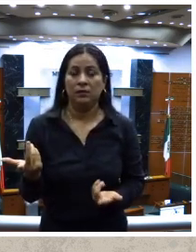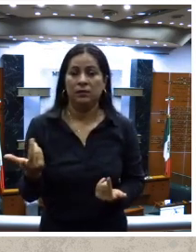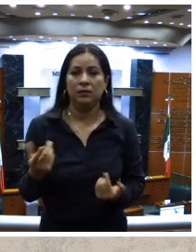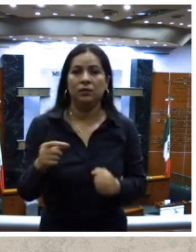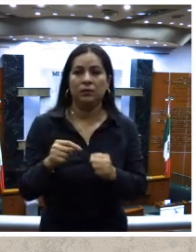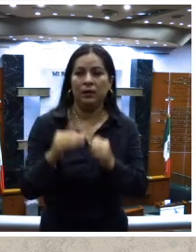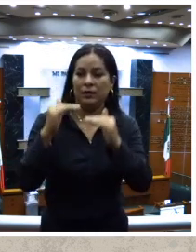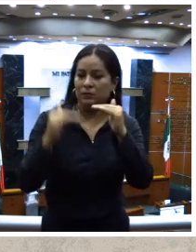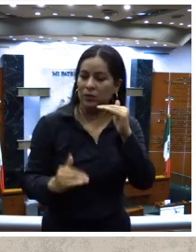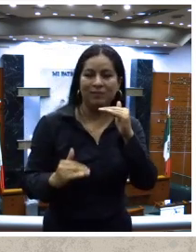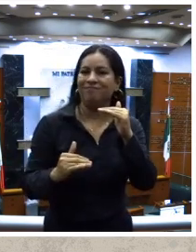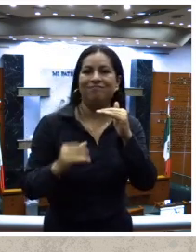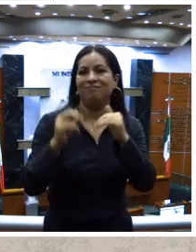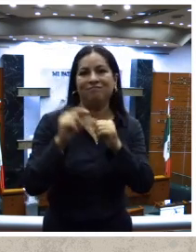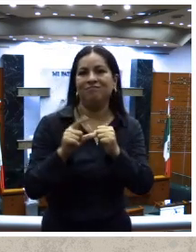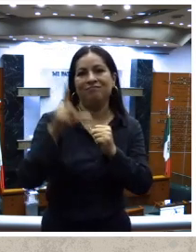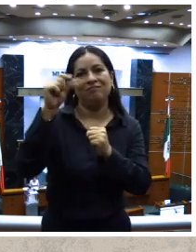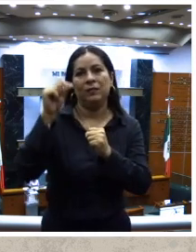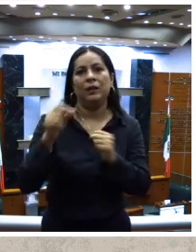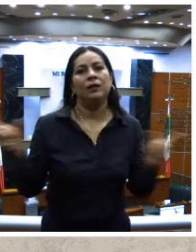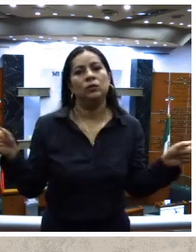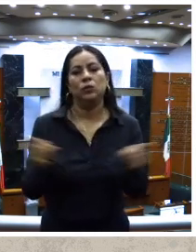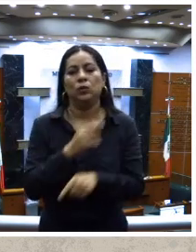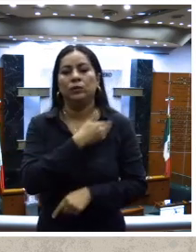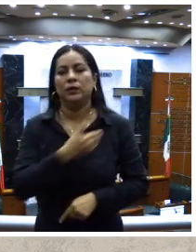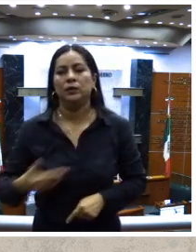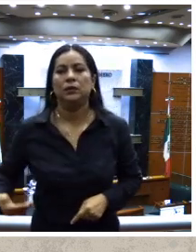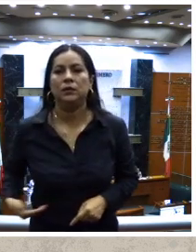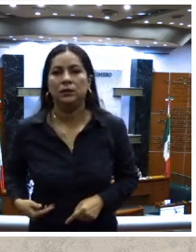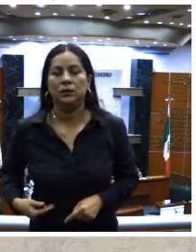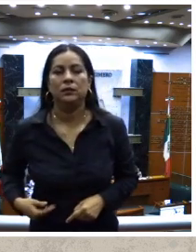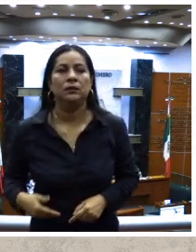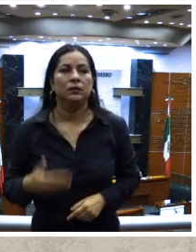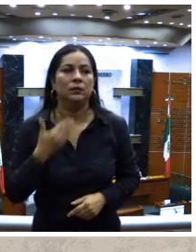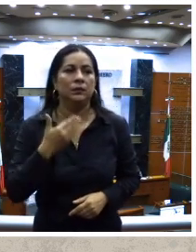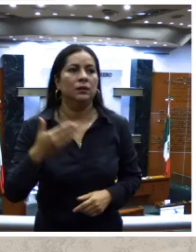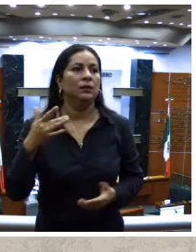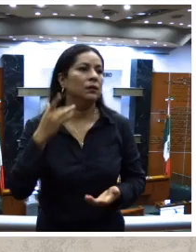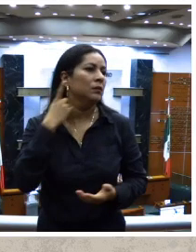aumentaron. ¿Es cuánto, diputada presidenta? Servido, diputado.